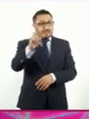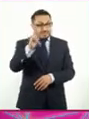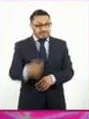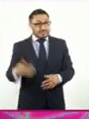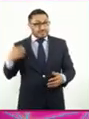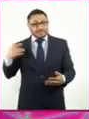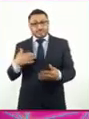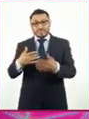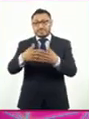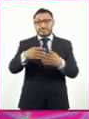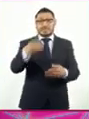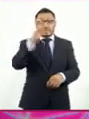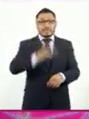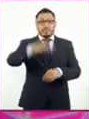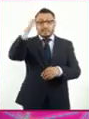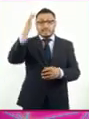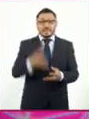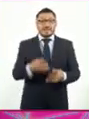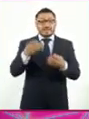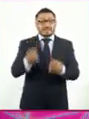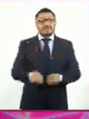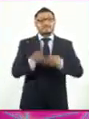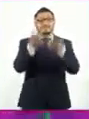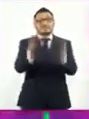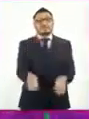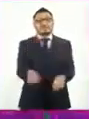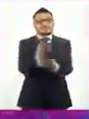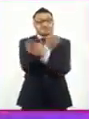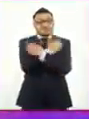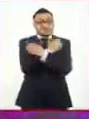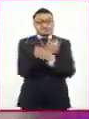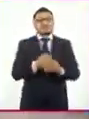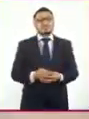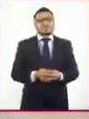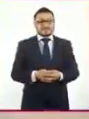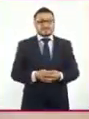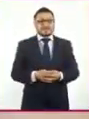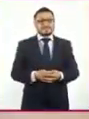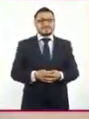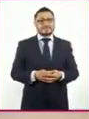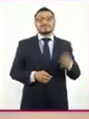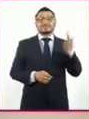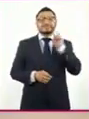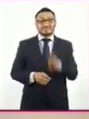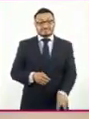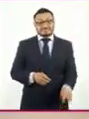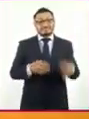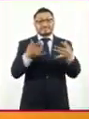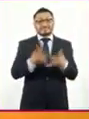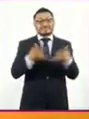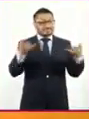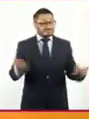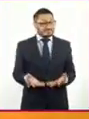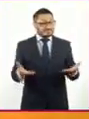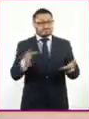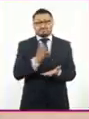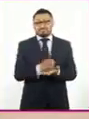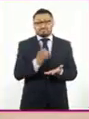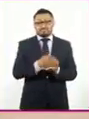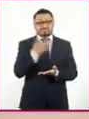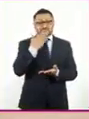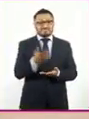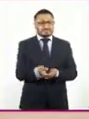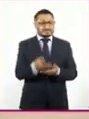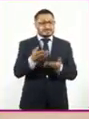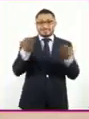hasta ahora una de las más grandes aportaciones a la educación. Vaya que tiene historia la creación del cuaderno.